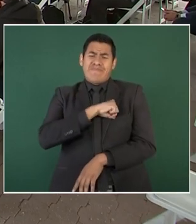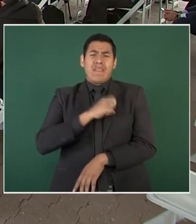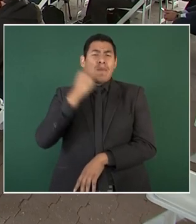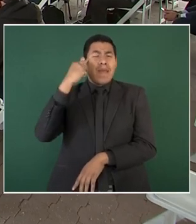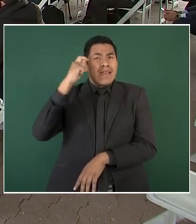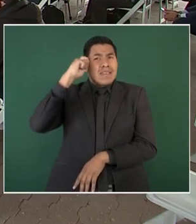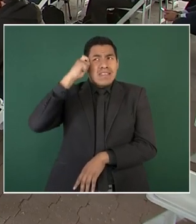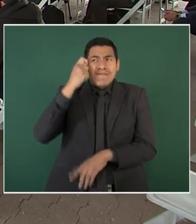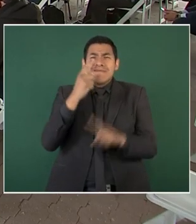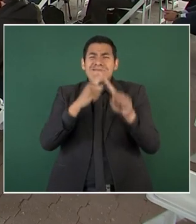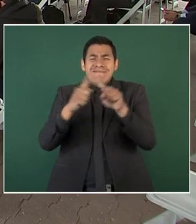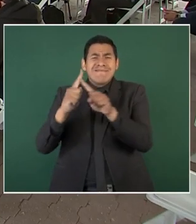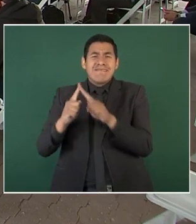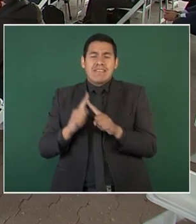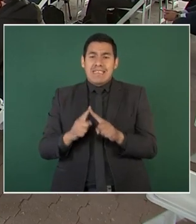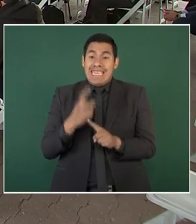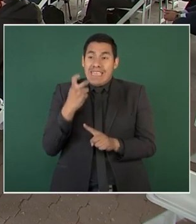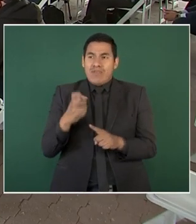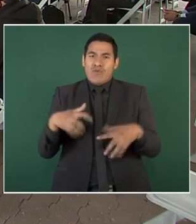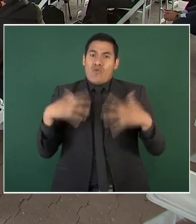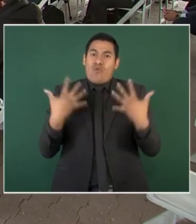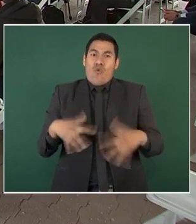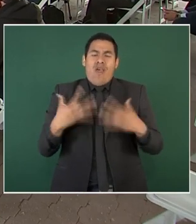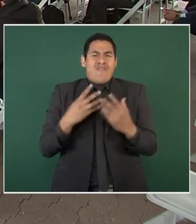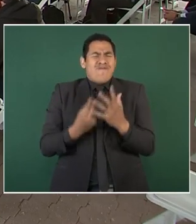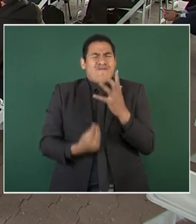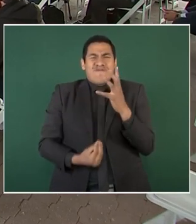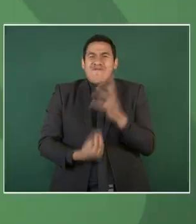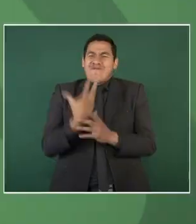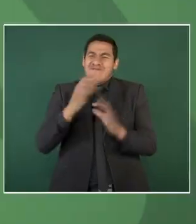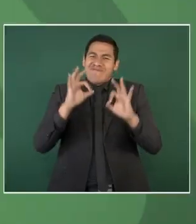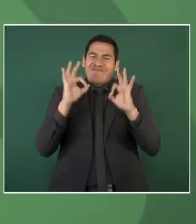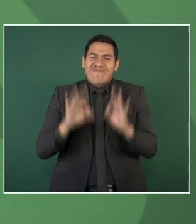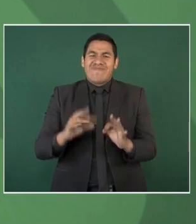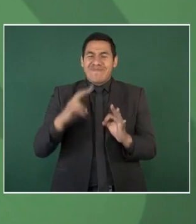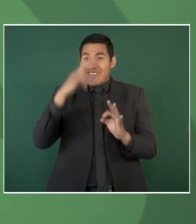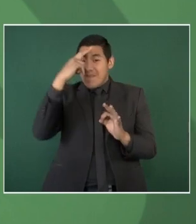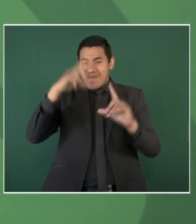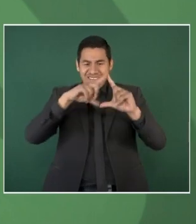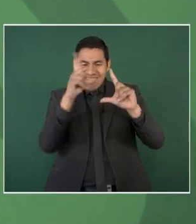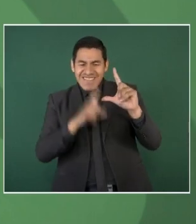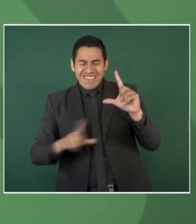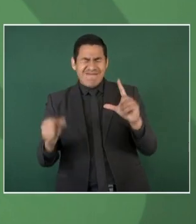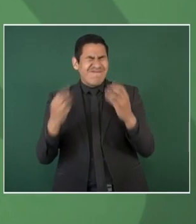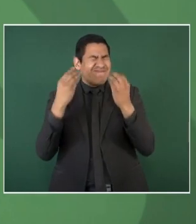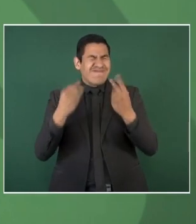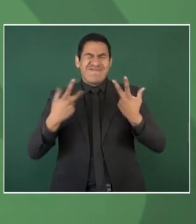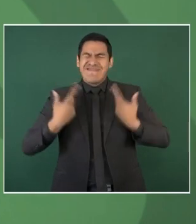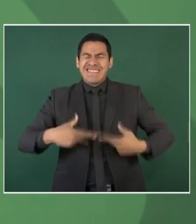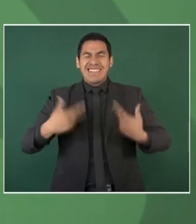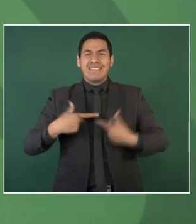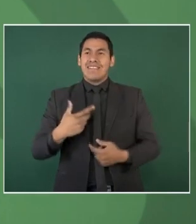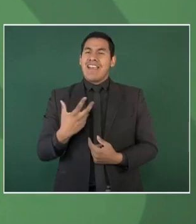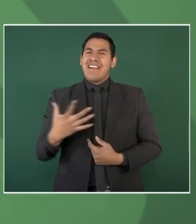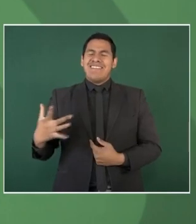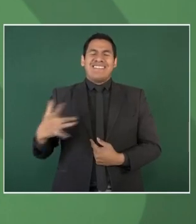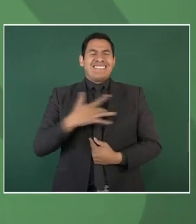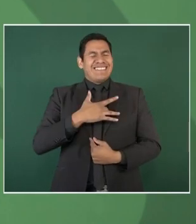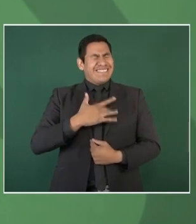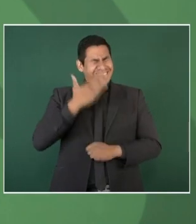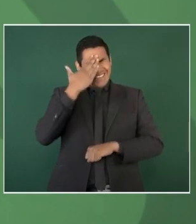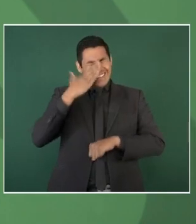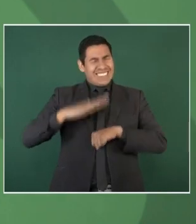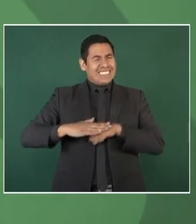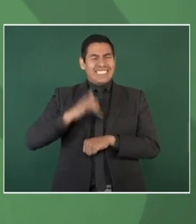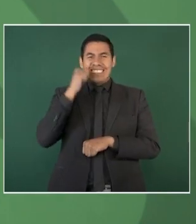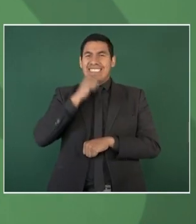Salud quedará marcado por siempre para beneficio de México y en las memorias de millones de mexicanas y de mexicanos que por primera